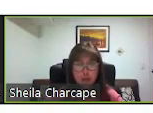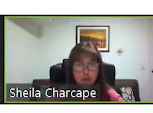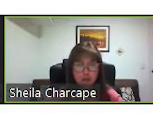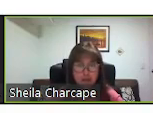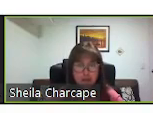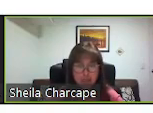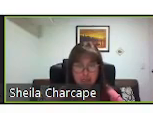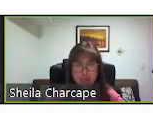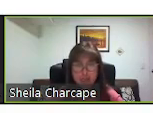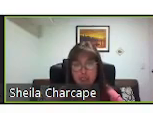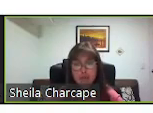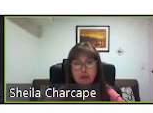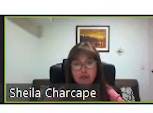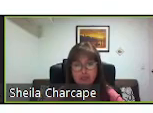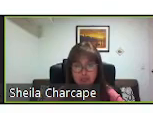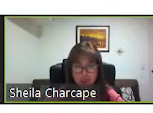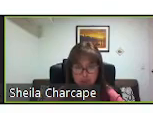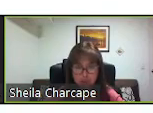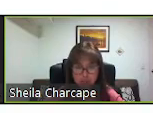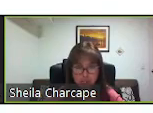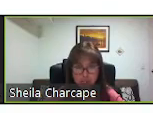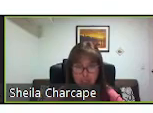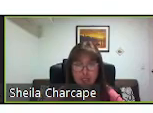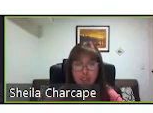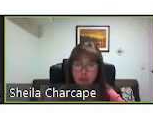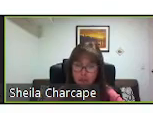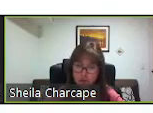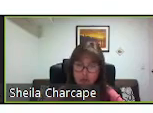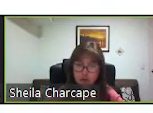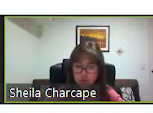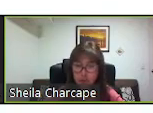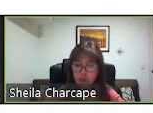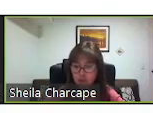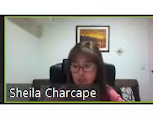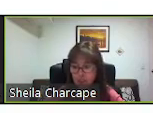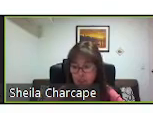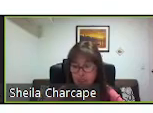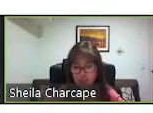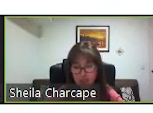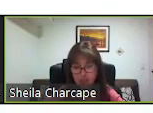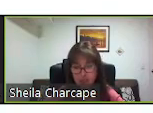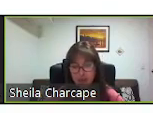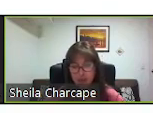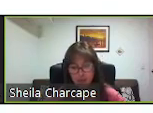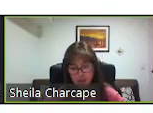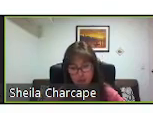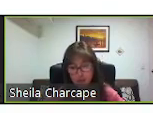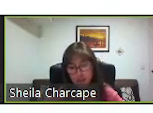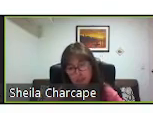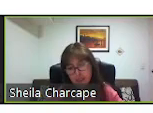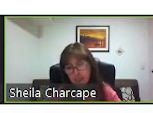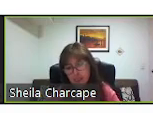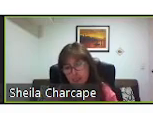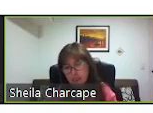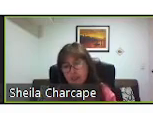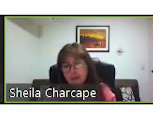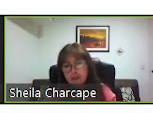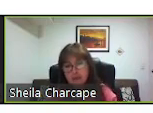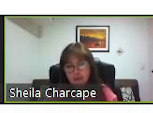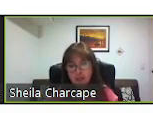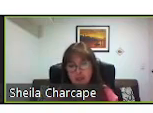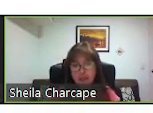tamaño, hiperpigmentadas, va a haber secreción láctea, entonces son signos de que efectivamente ha estado embarazada